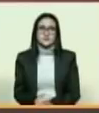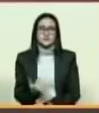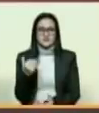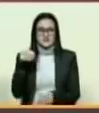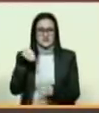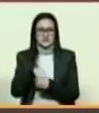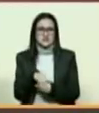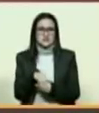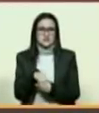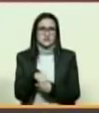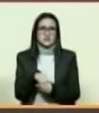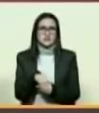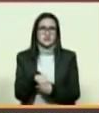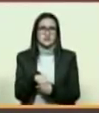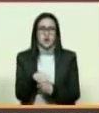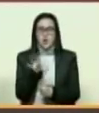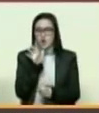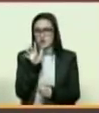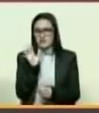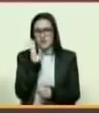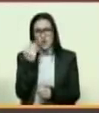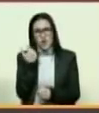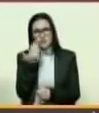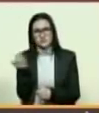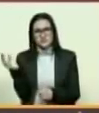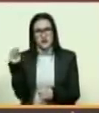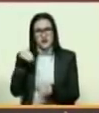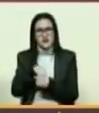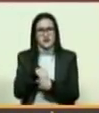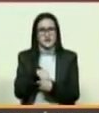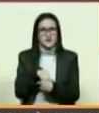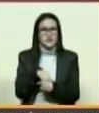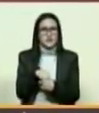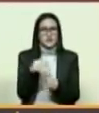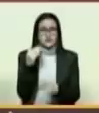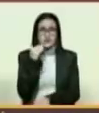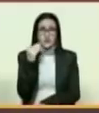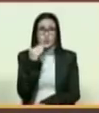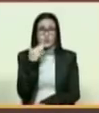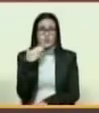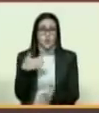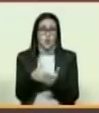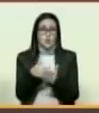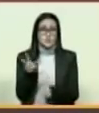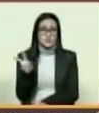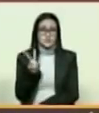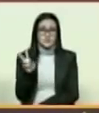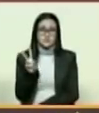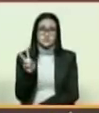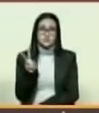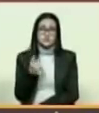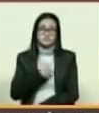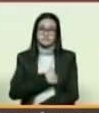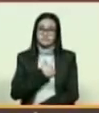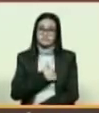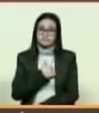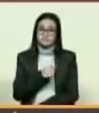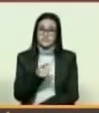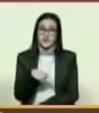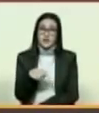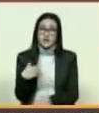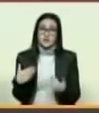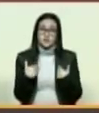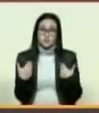injerencista, metiche, grosero de la administración de los Estados Unidos de Norteamérica, que lamentablemente deben sufrir sobre